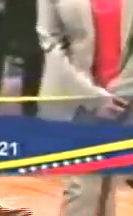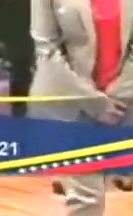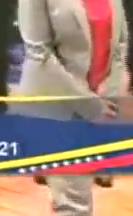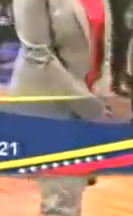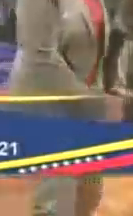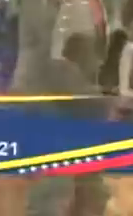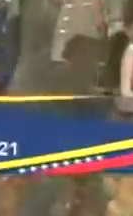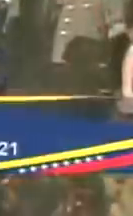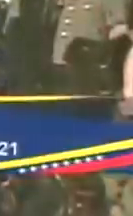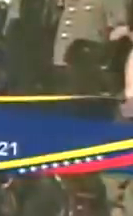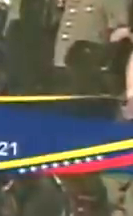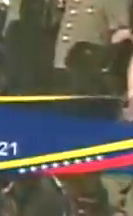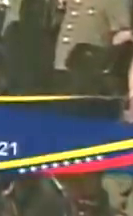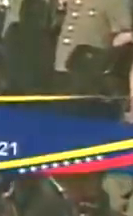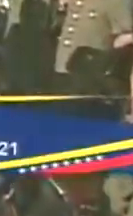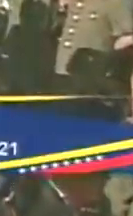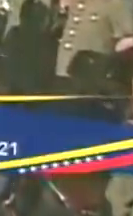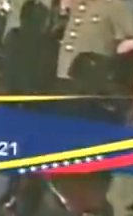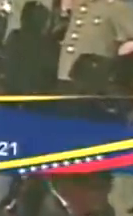Ciencia, Tecnología e Innovación